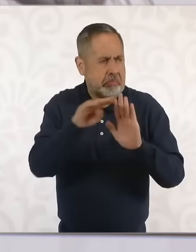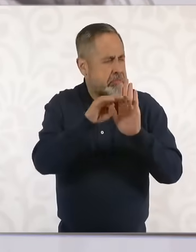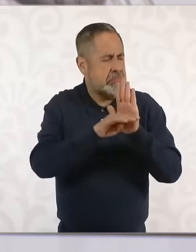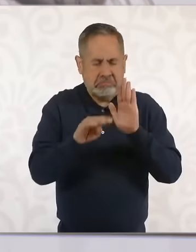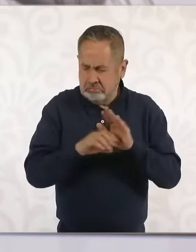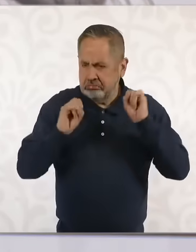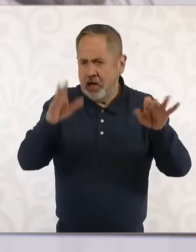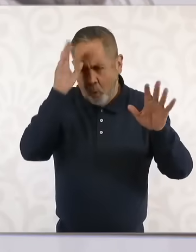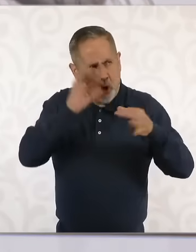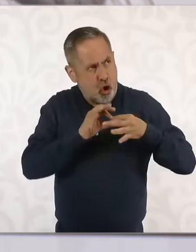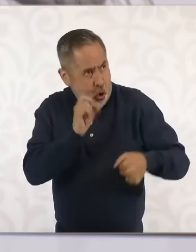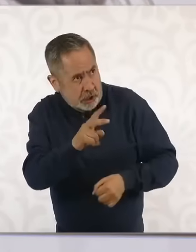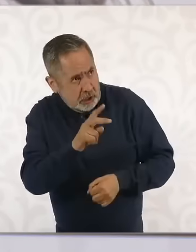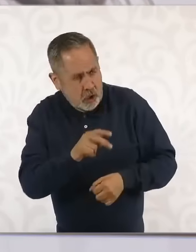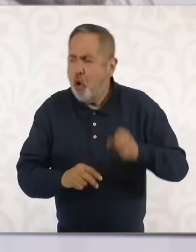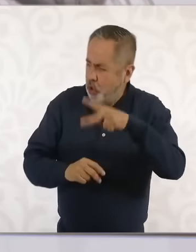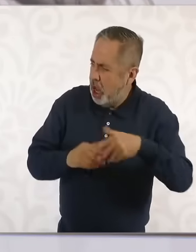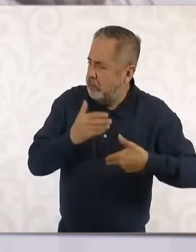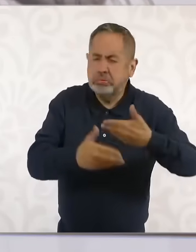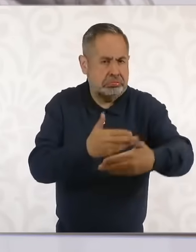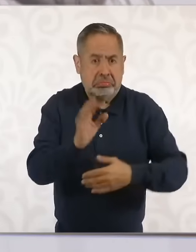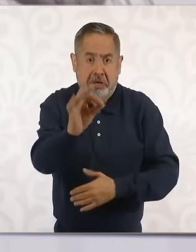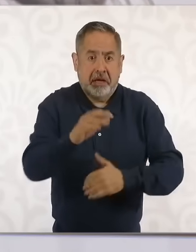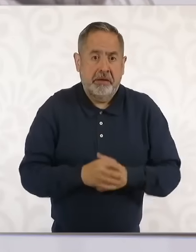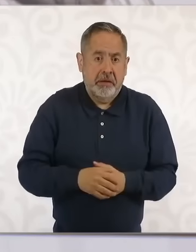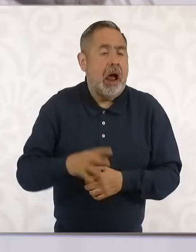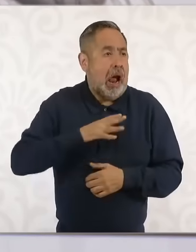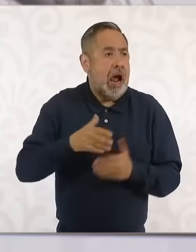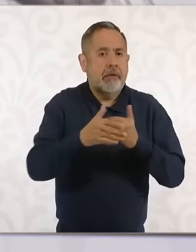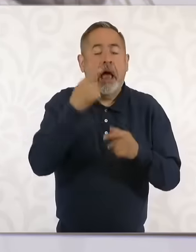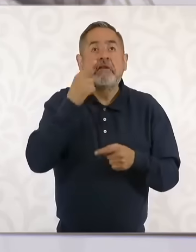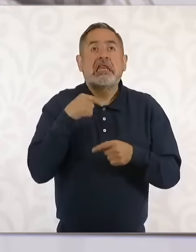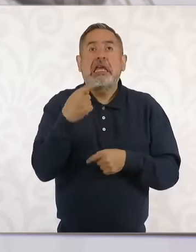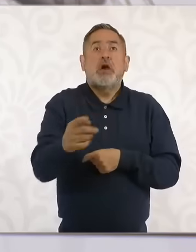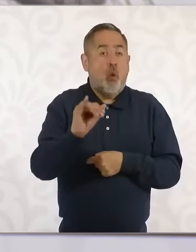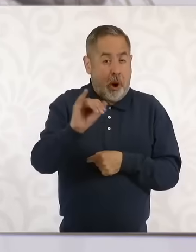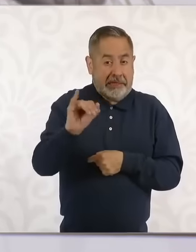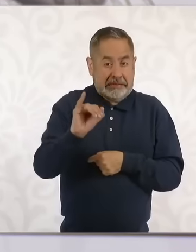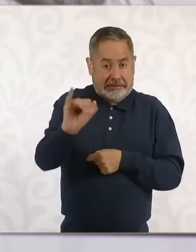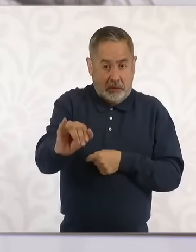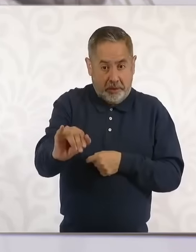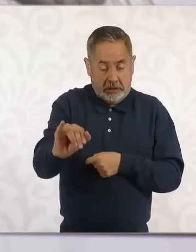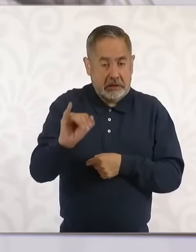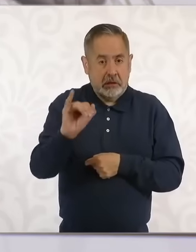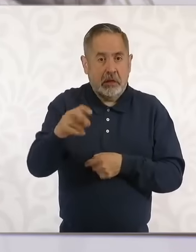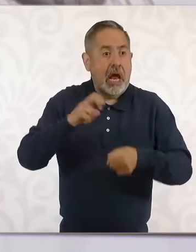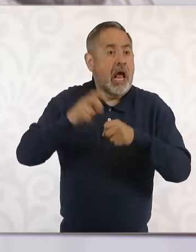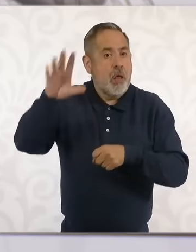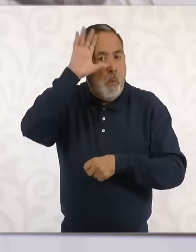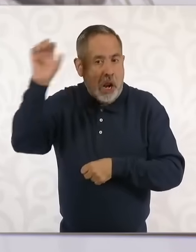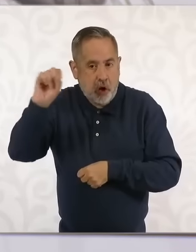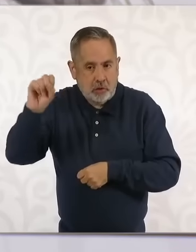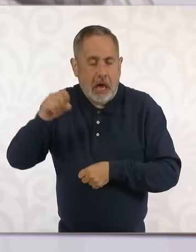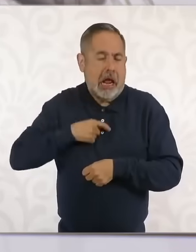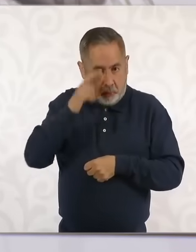ellos. Y hay avances importantes. El jueves vamos a presentar, va a ser en Morelos, porque el jueves vamos